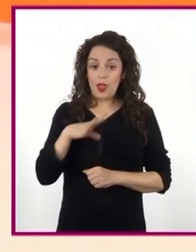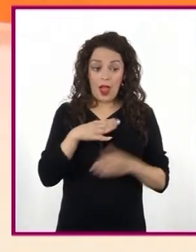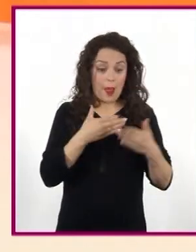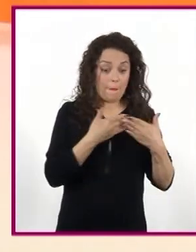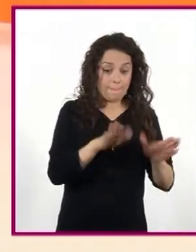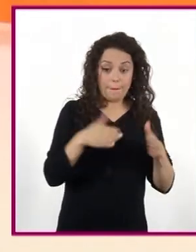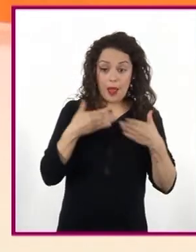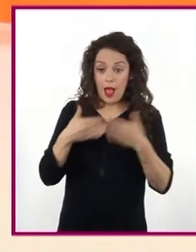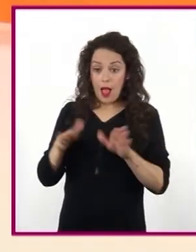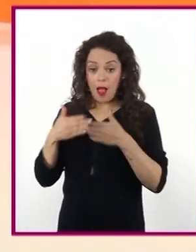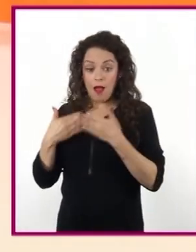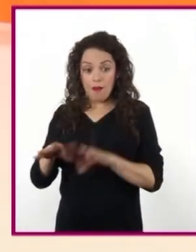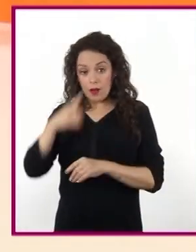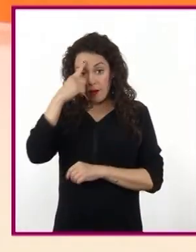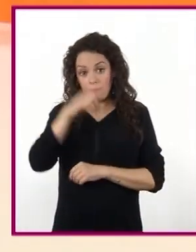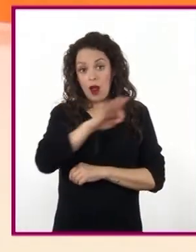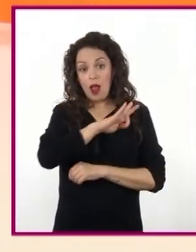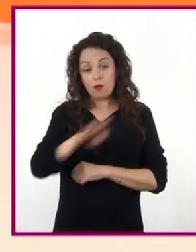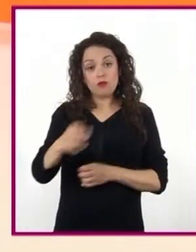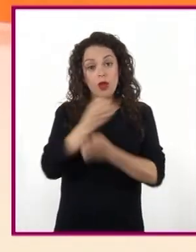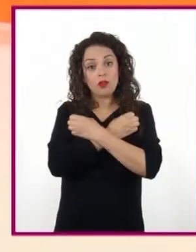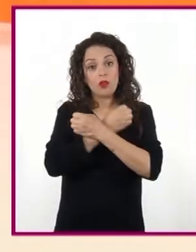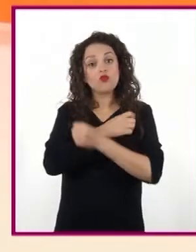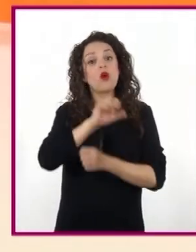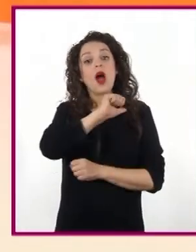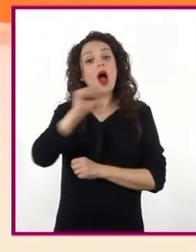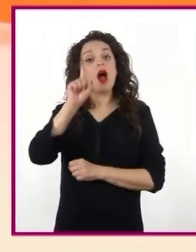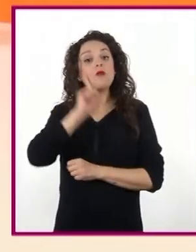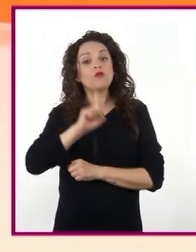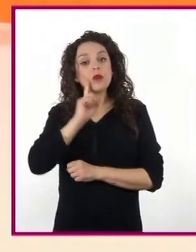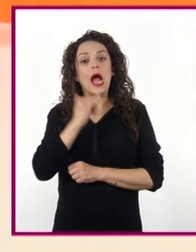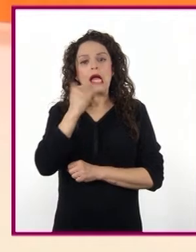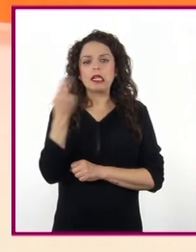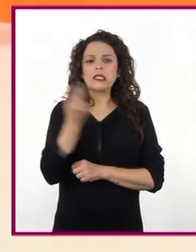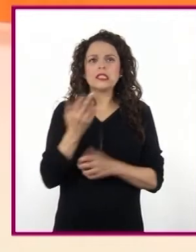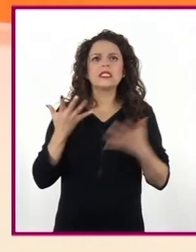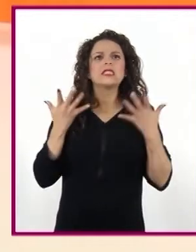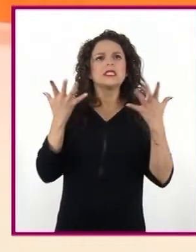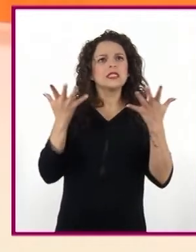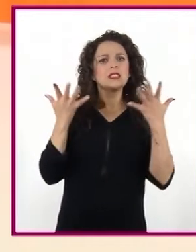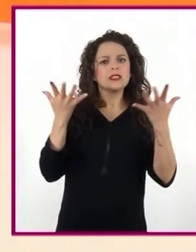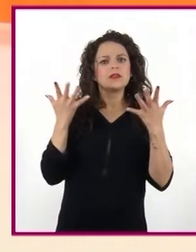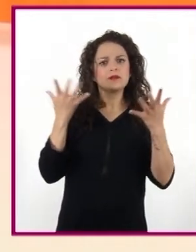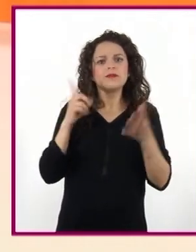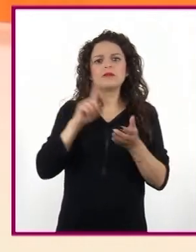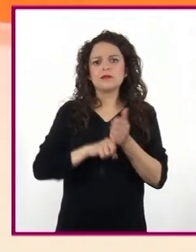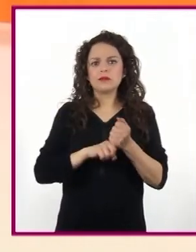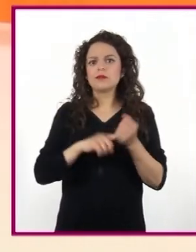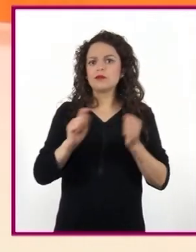hacia la educación femenina, así como a la imperiosa necesidad de secularizar en gran medida las